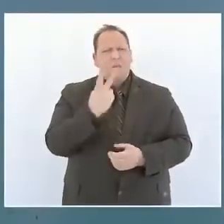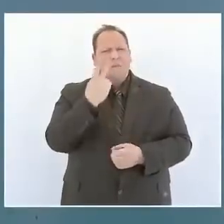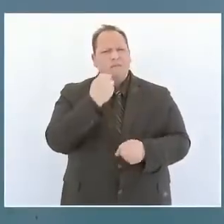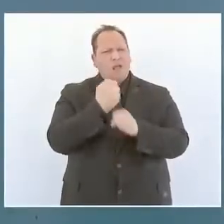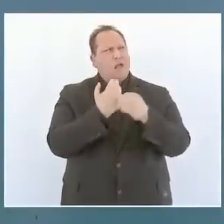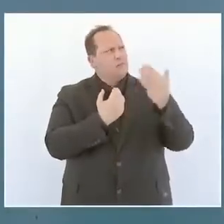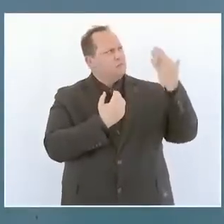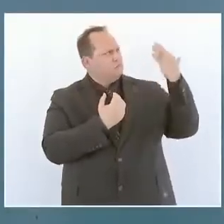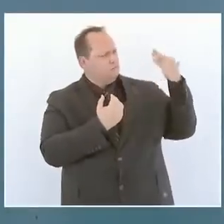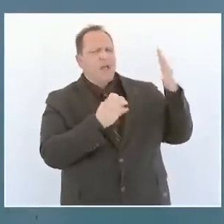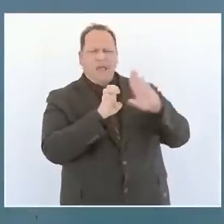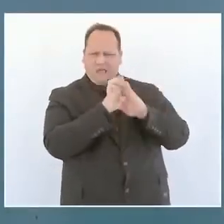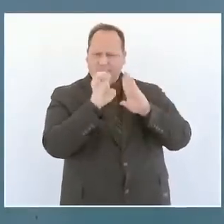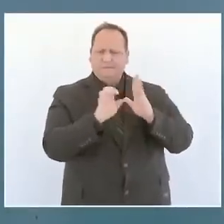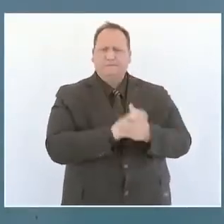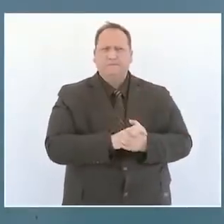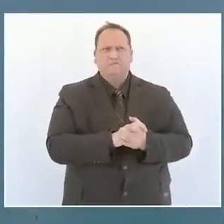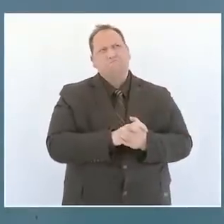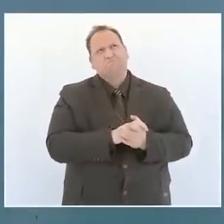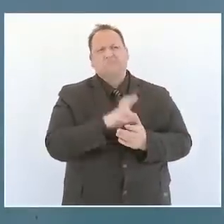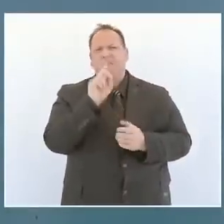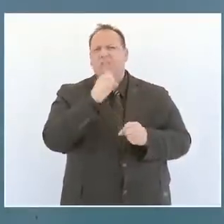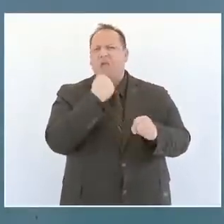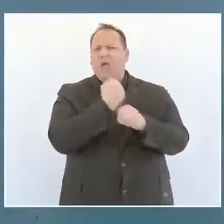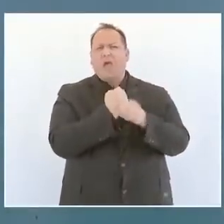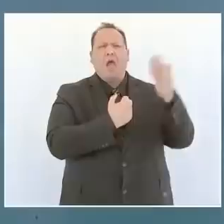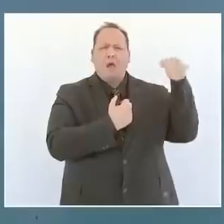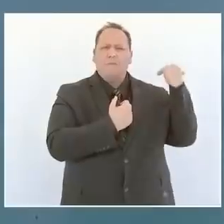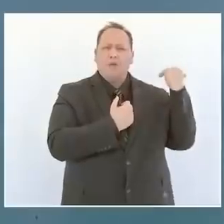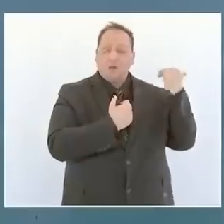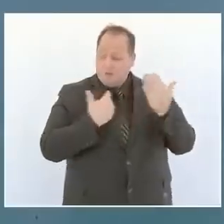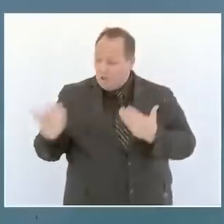25 años, 30 años, su salario mínimo